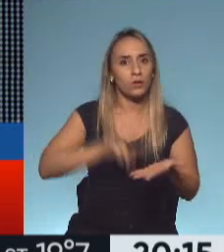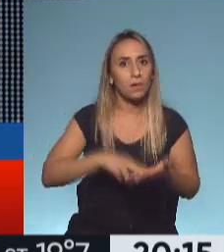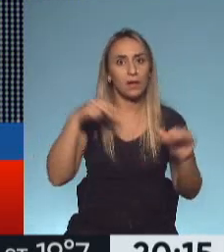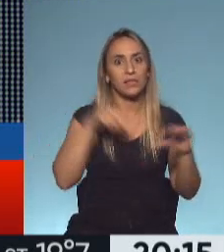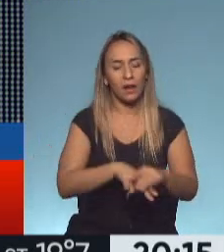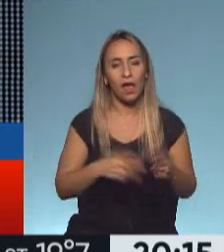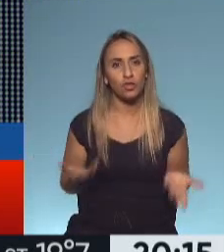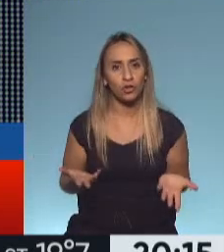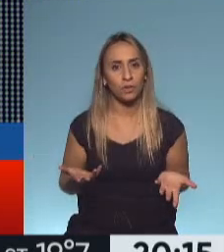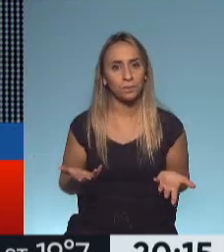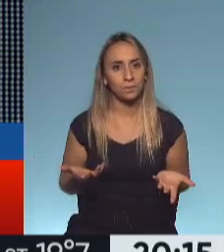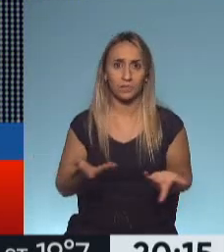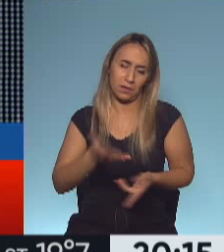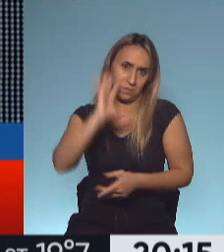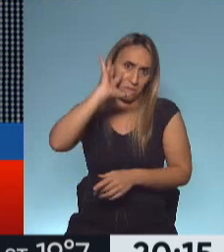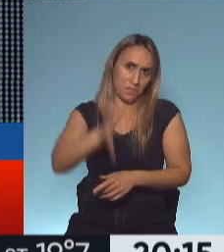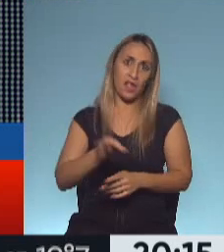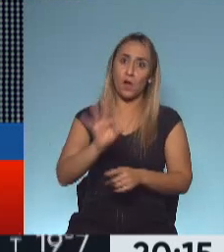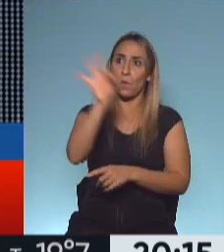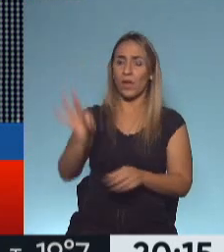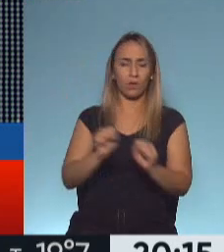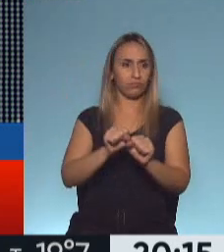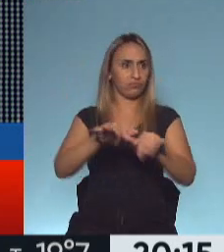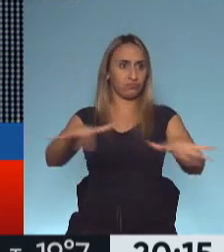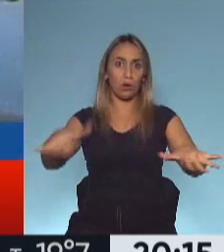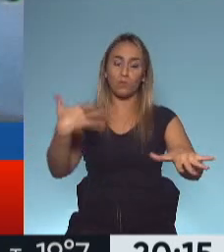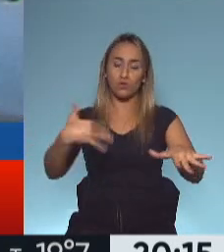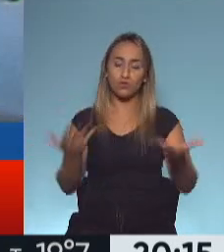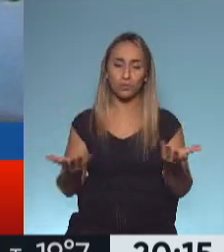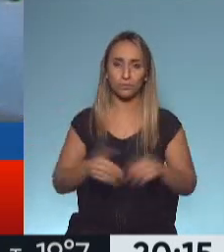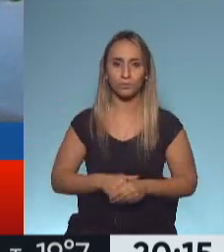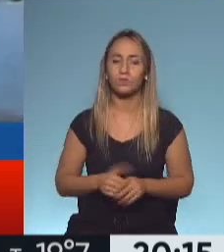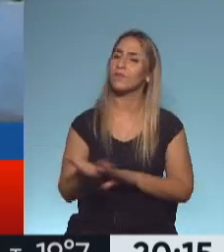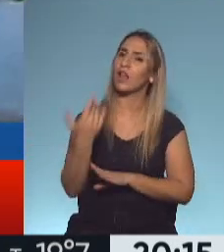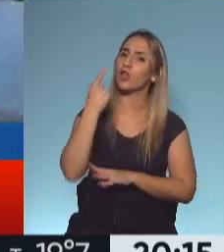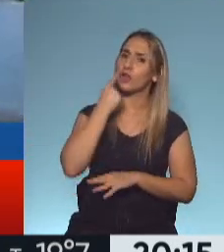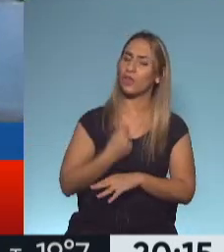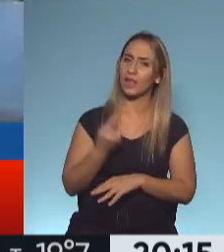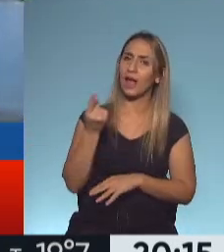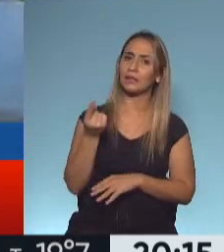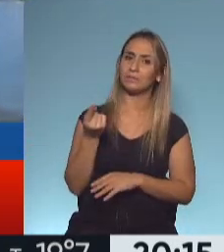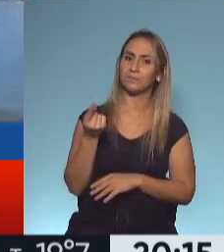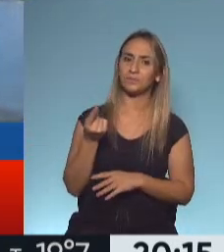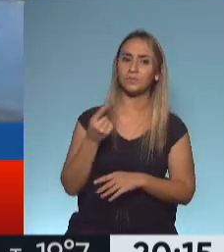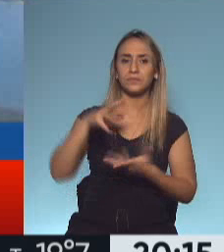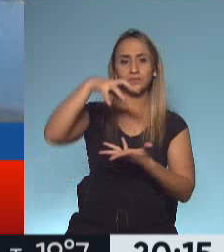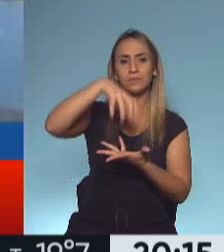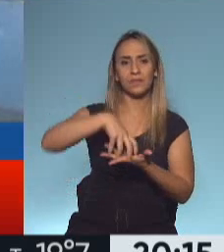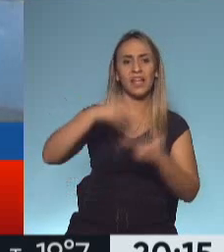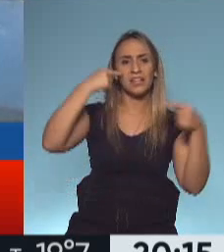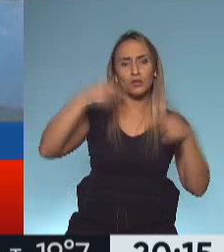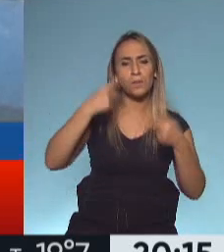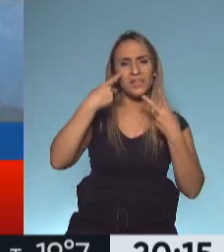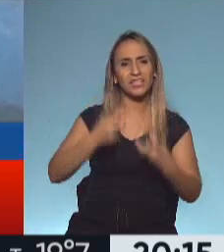Es muy claro que está avanzando y que está subiendo la cantidad de casos. El otro día oía la preocupación de, particularmente, el Instituto de Investigación